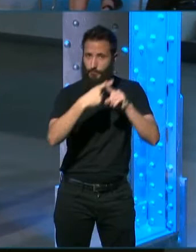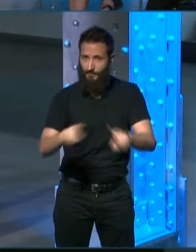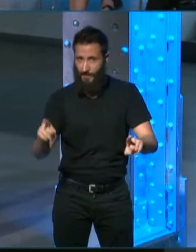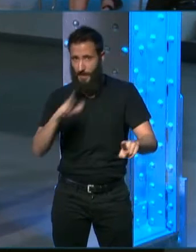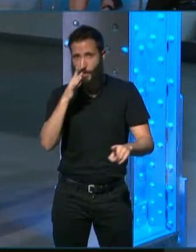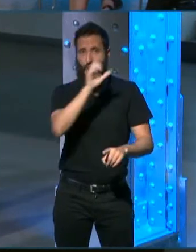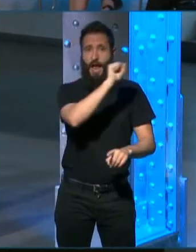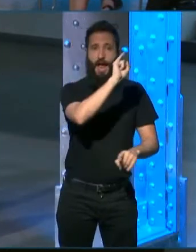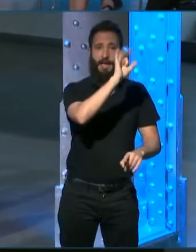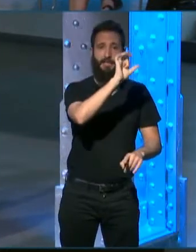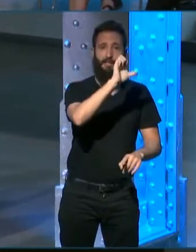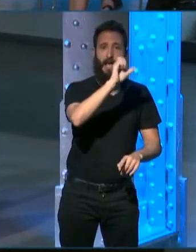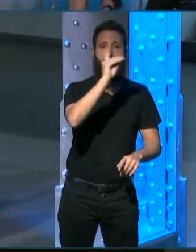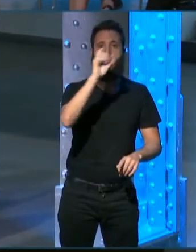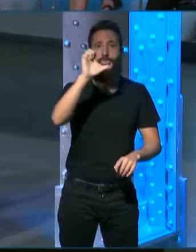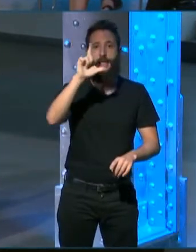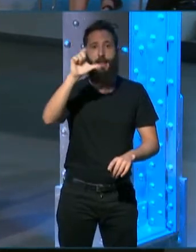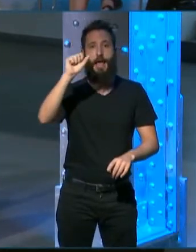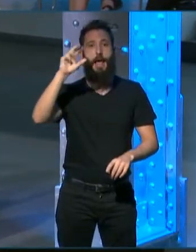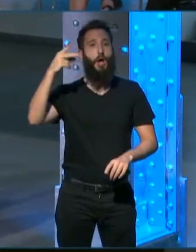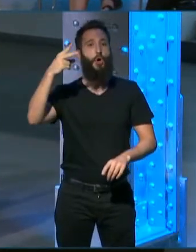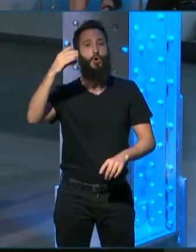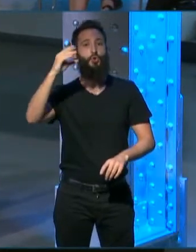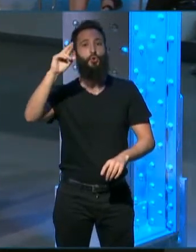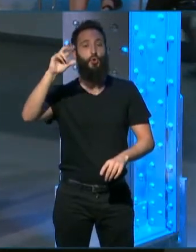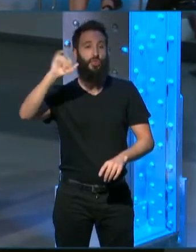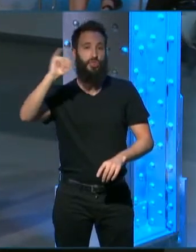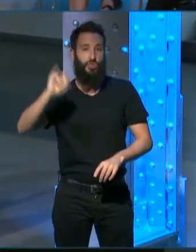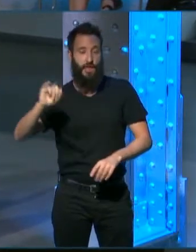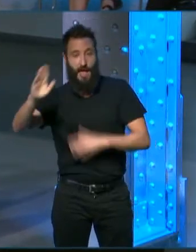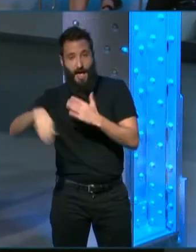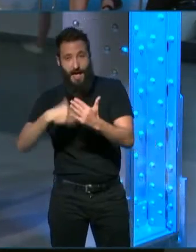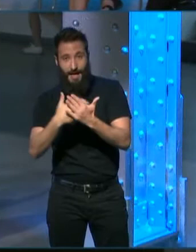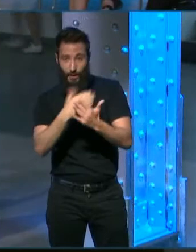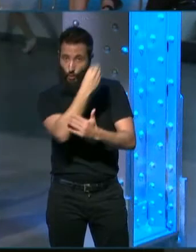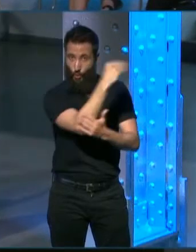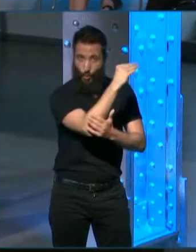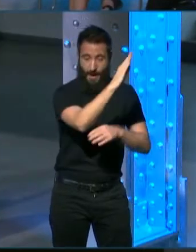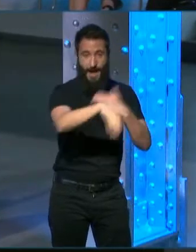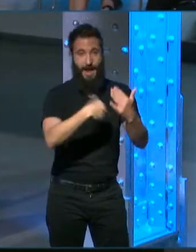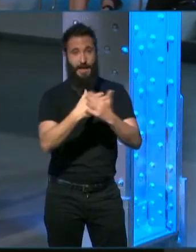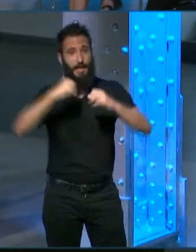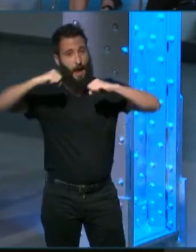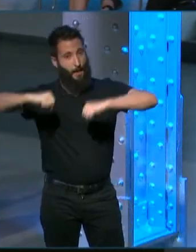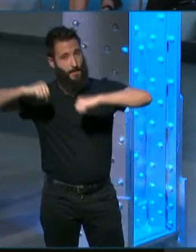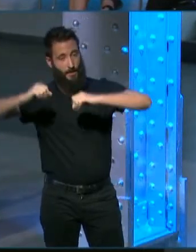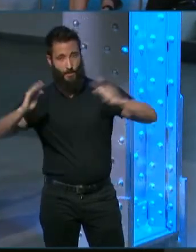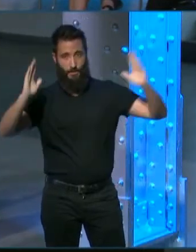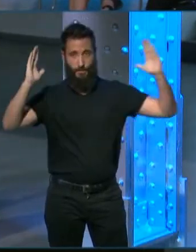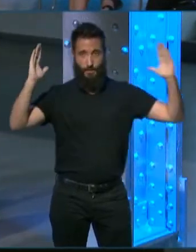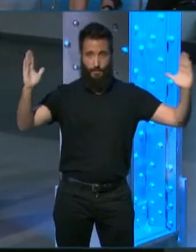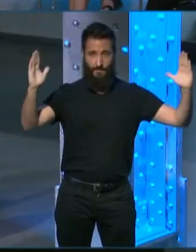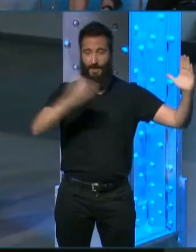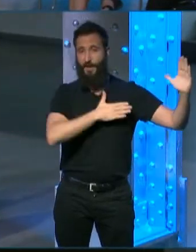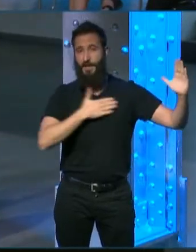Cruz, que es la más joven, a Cristina Fernández Cubas, que es la más mayor, que sin querer que hubiese una